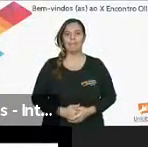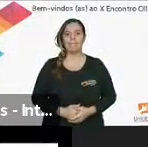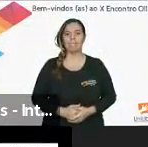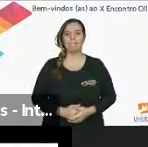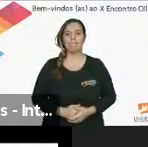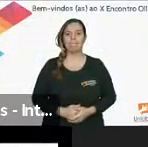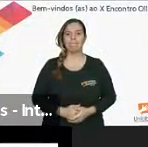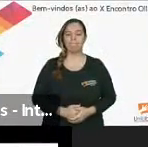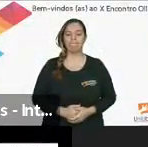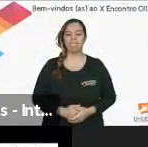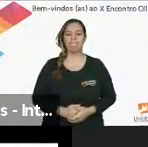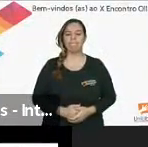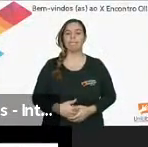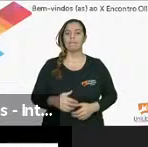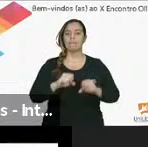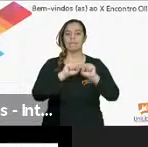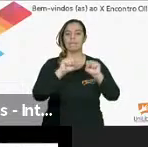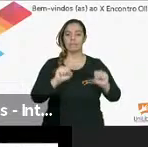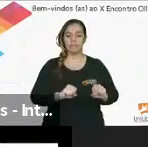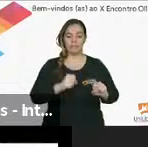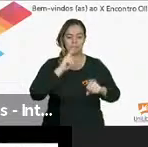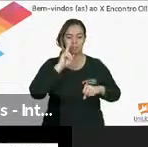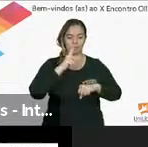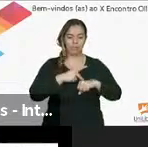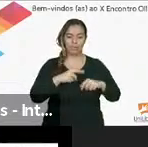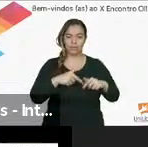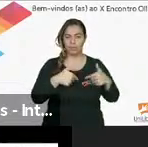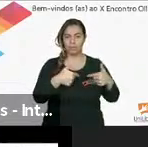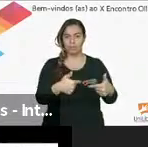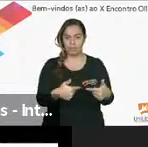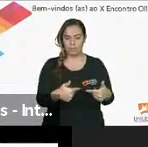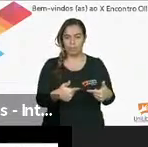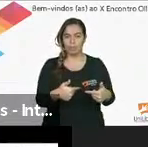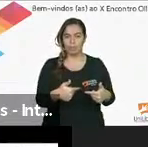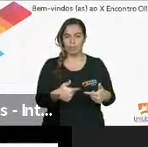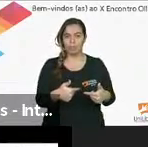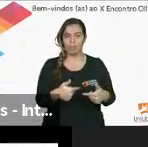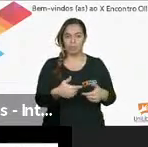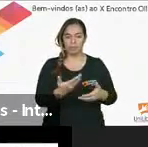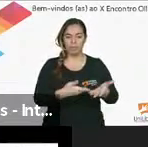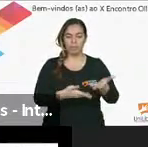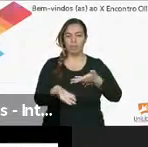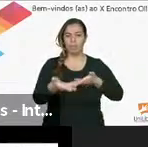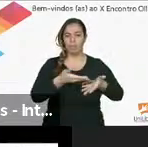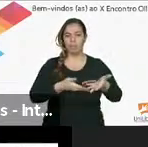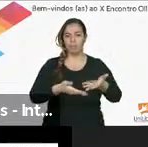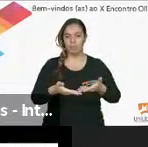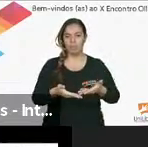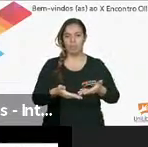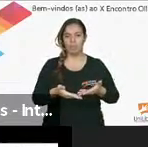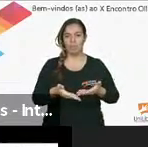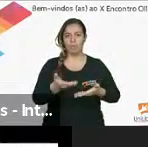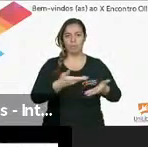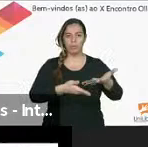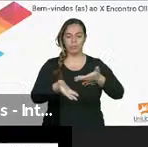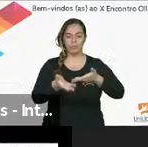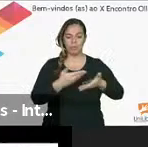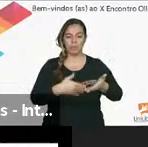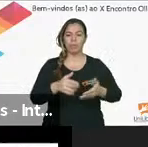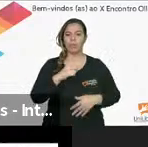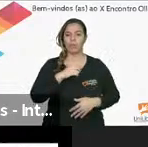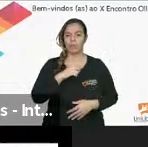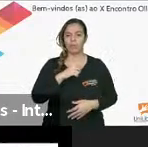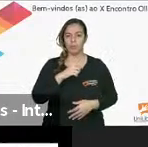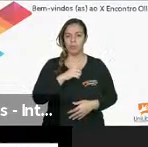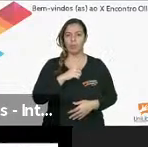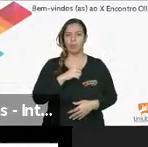Propiedad de un sistema autopoiético, la autonomía. Cambia desde sí. Los cambios que ocurren